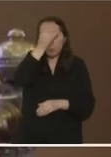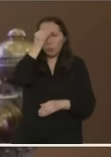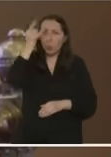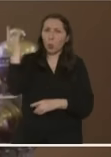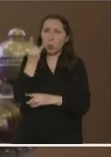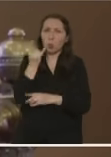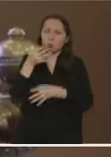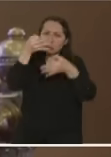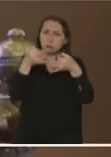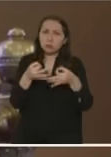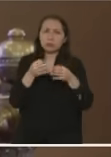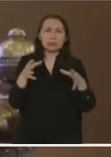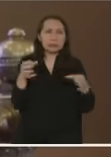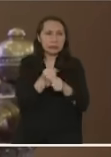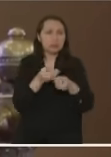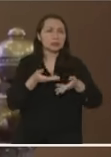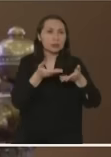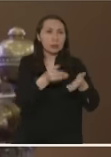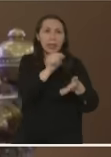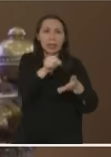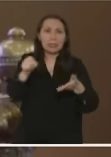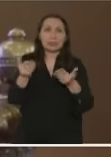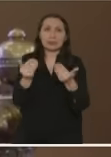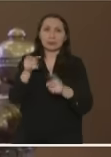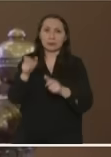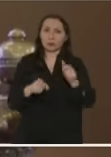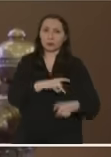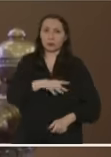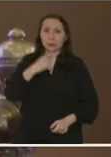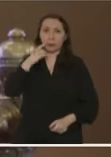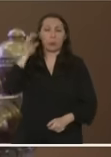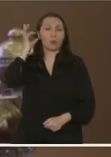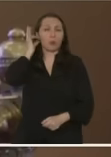urgencia y pragmatismo frente a las necesidades de los chilenos y chilenas.